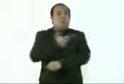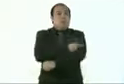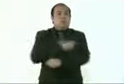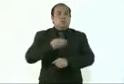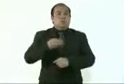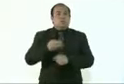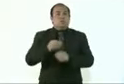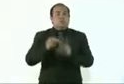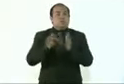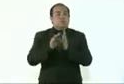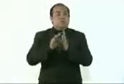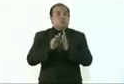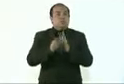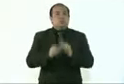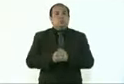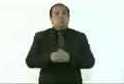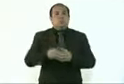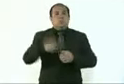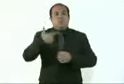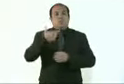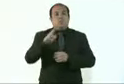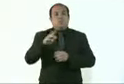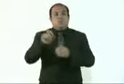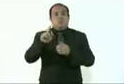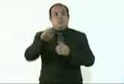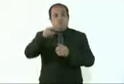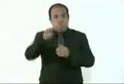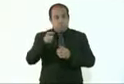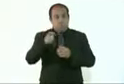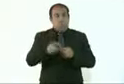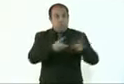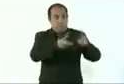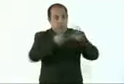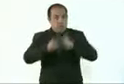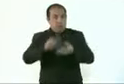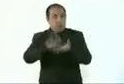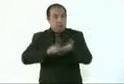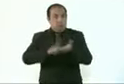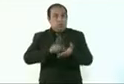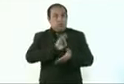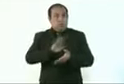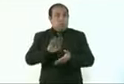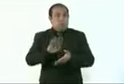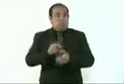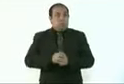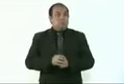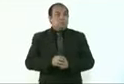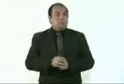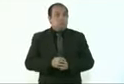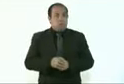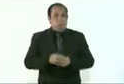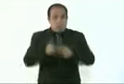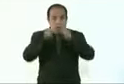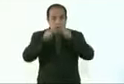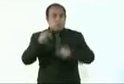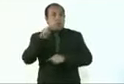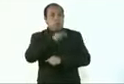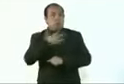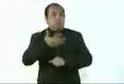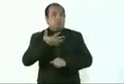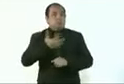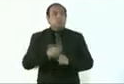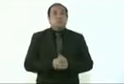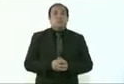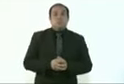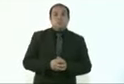vacunacion.cdmx.gob.mx, pues sin duda tendremos la oportunidad de dar un trato más rápido, más